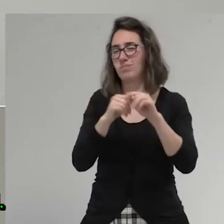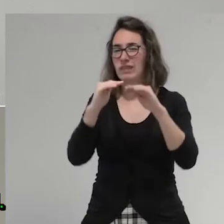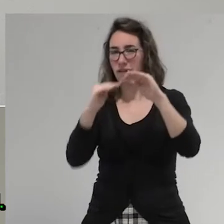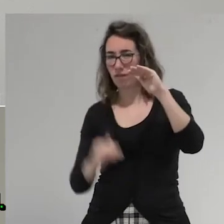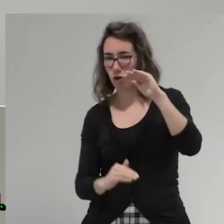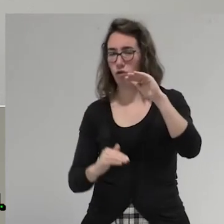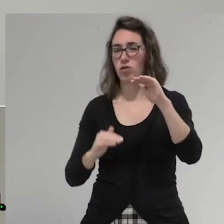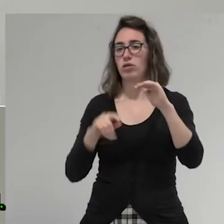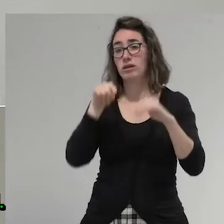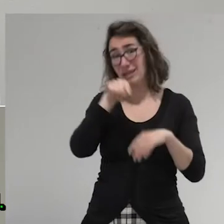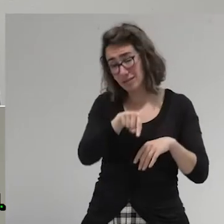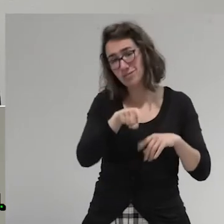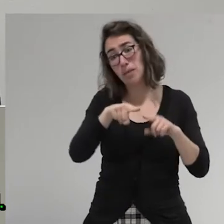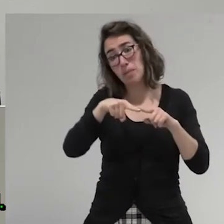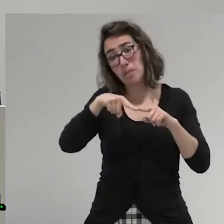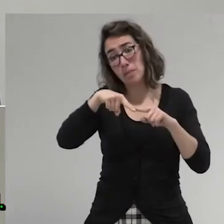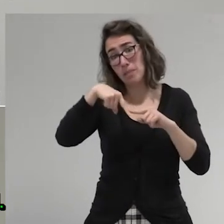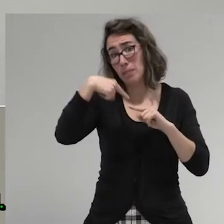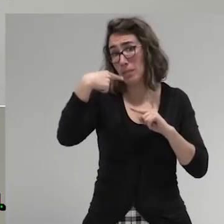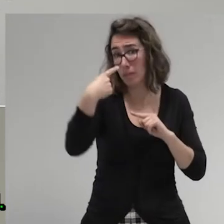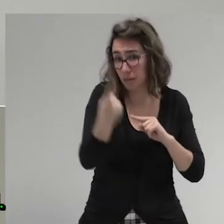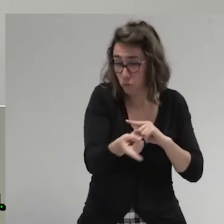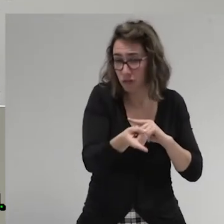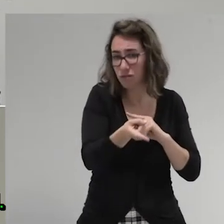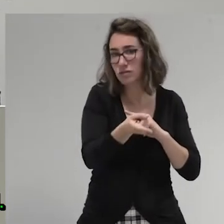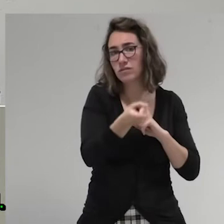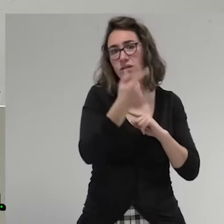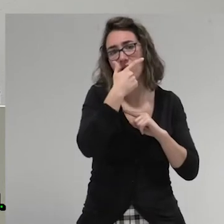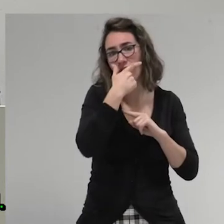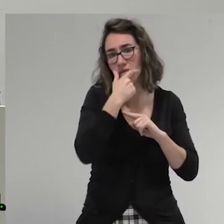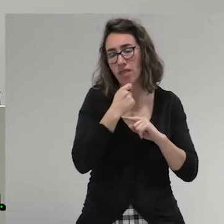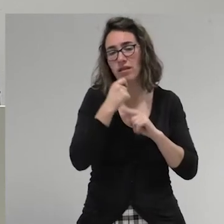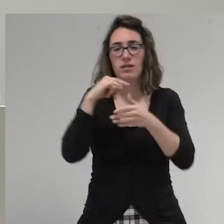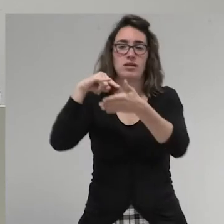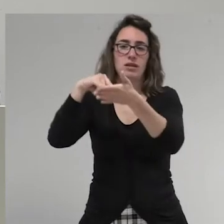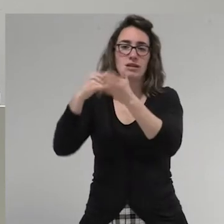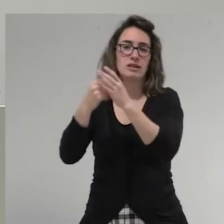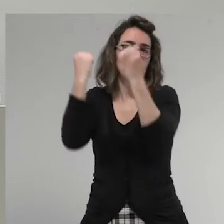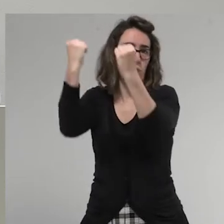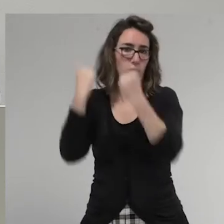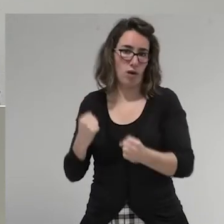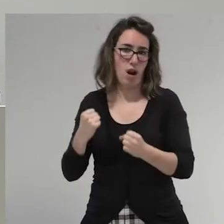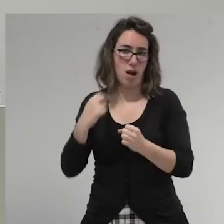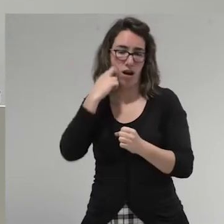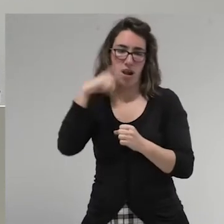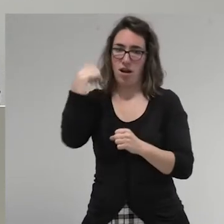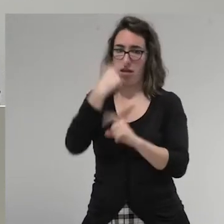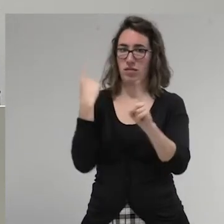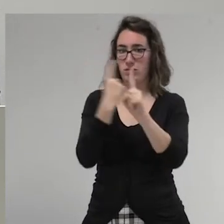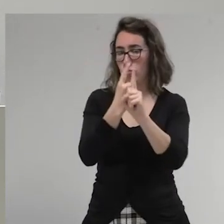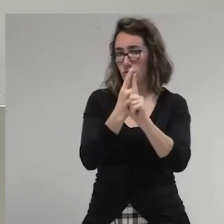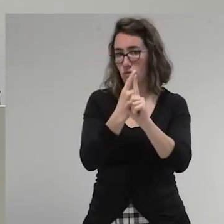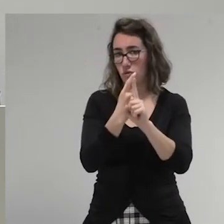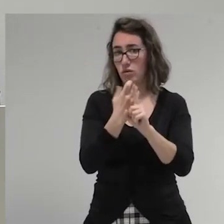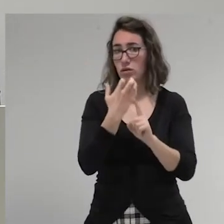es uno de los motores clave de activación del racismo institucional. Y en esa activación